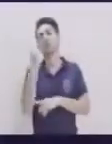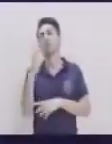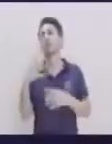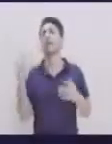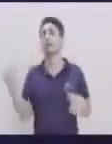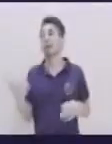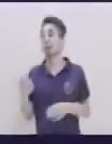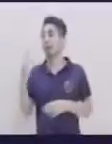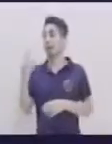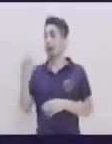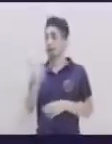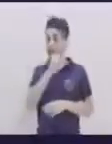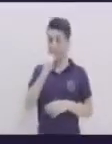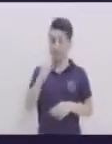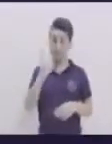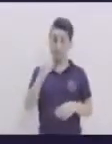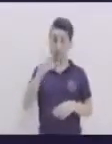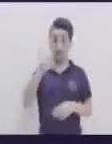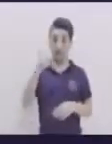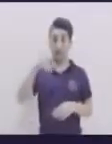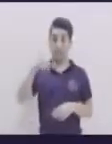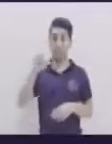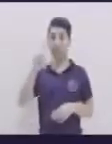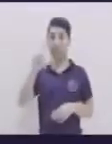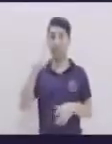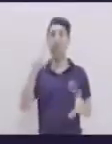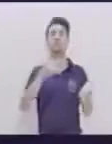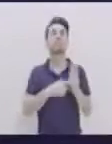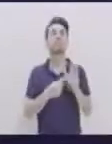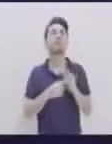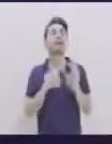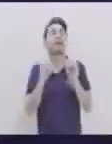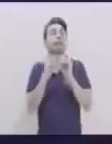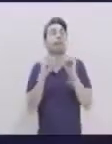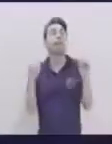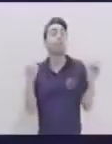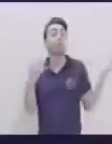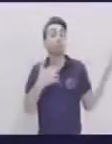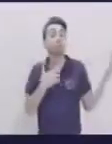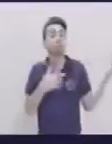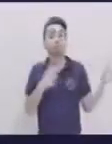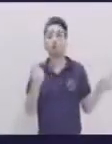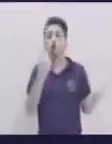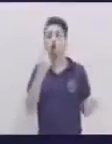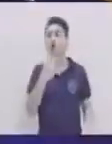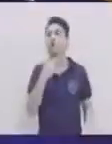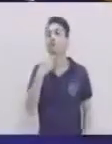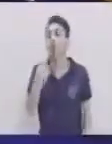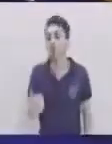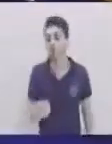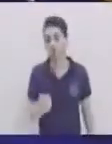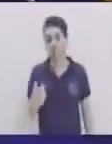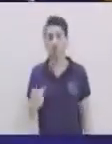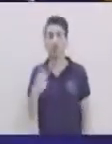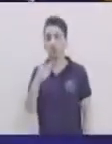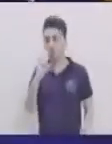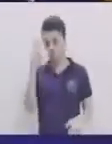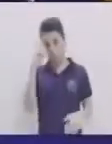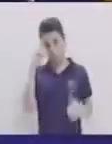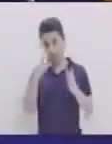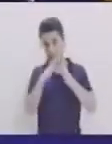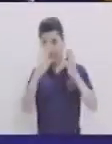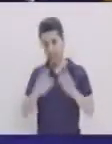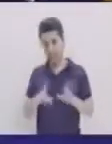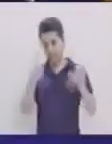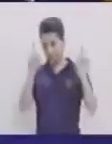es que es cantar a capela. A capela significa cantar solo con la voz, sin ningún instrumento. Recuerda quedarte en